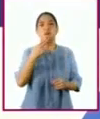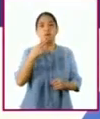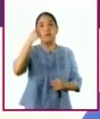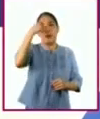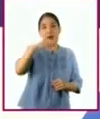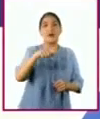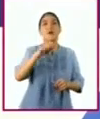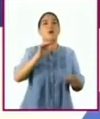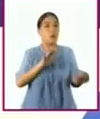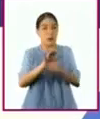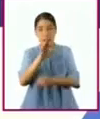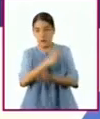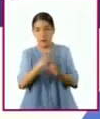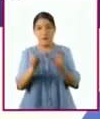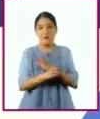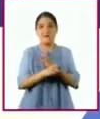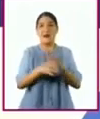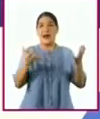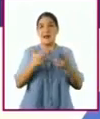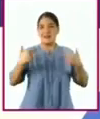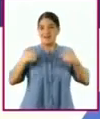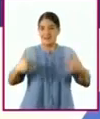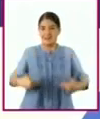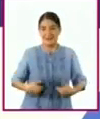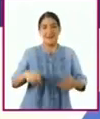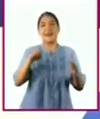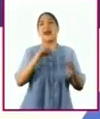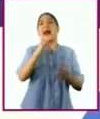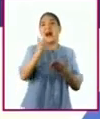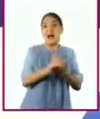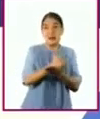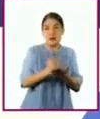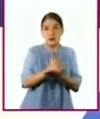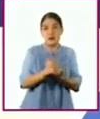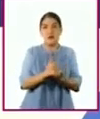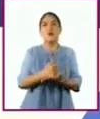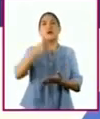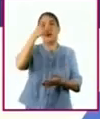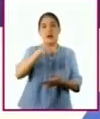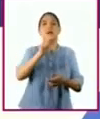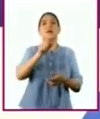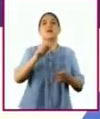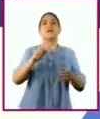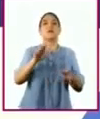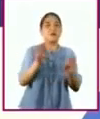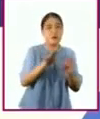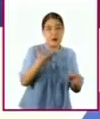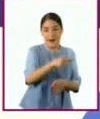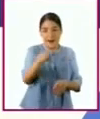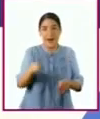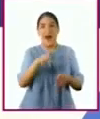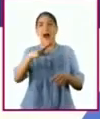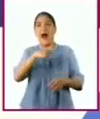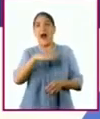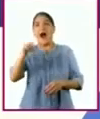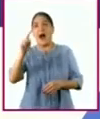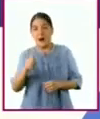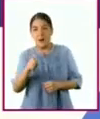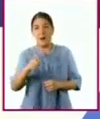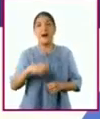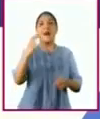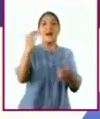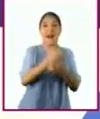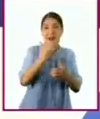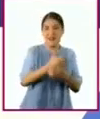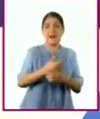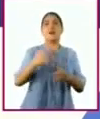los objetos hechos por los seres humanos. El azul se usa para indicar los cuerpos de agua, el café para representar los componentes